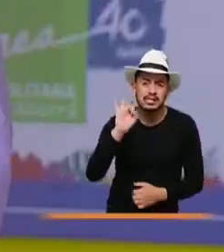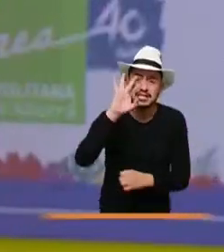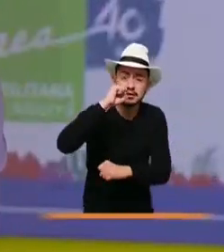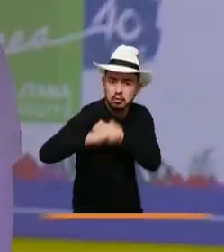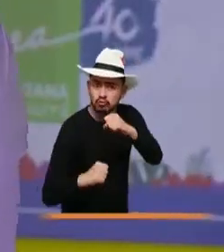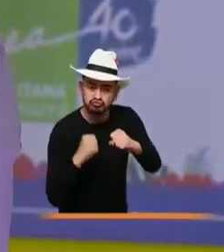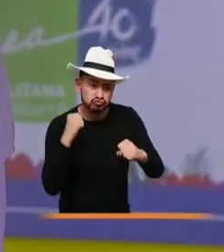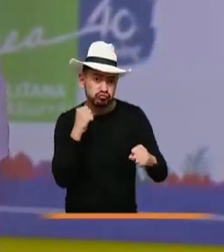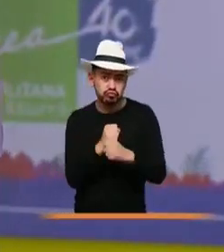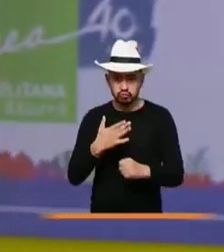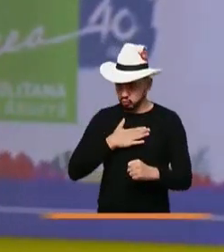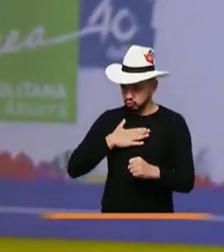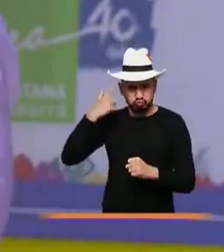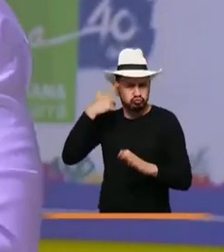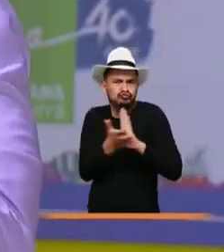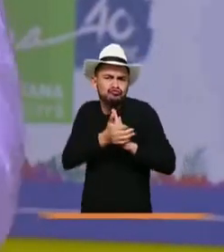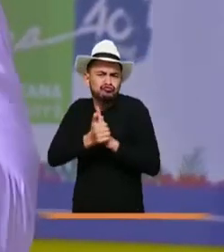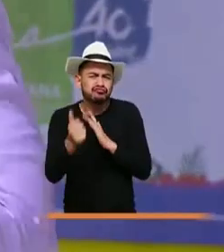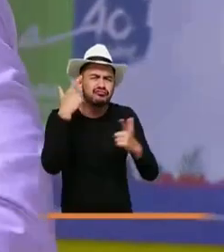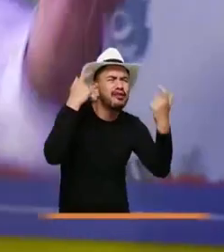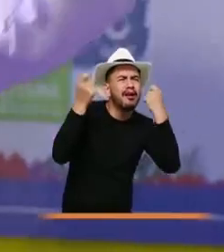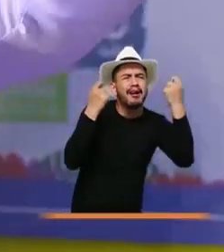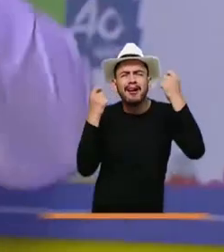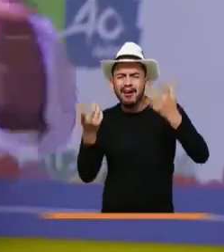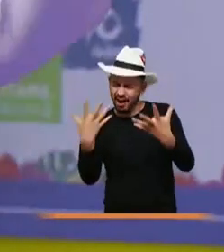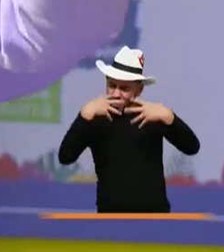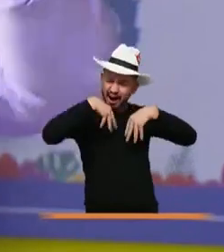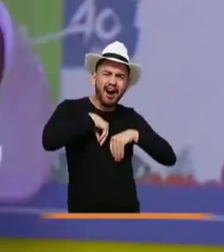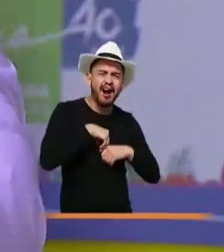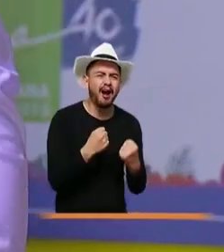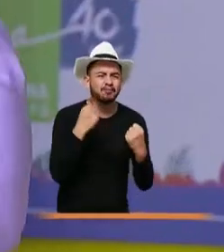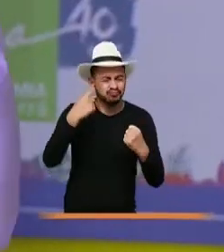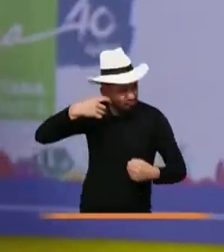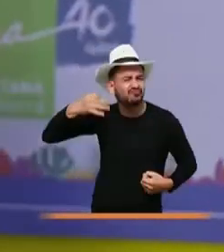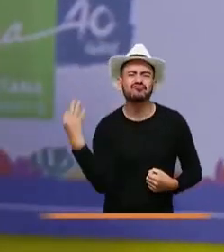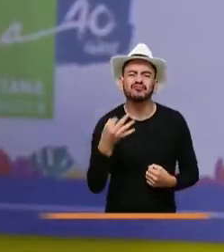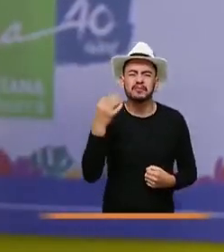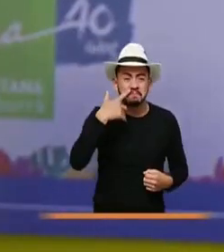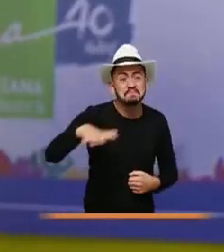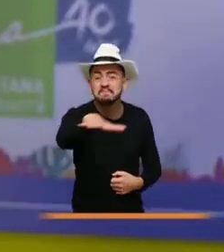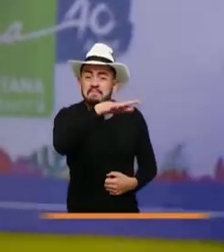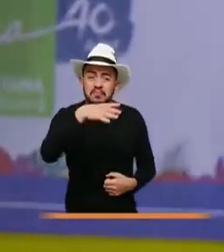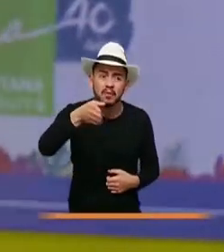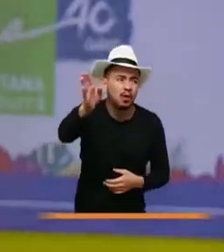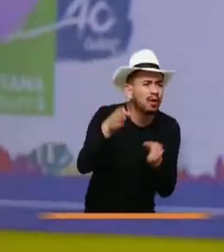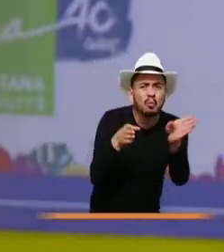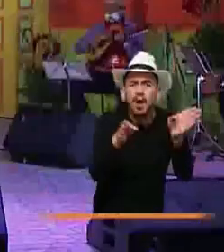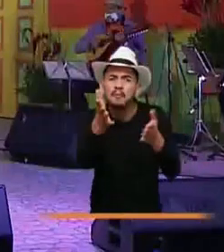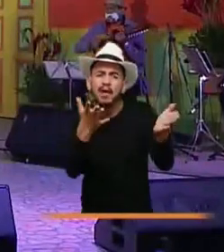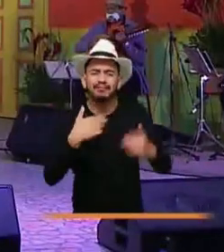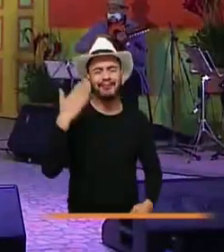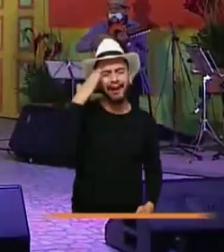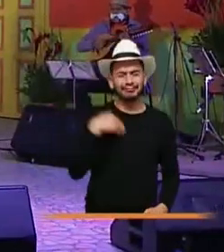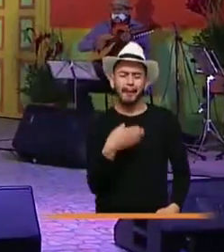y el talento que yo tengo me hace saber para dónde voy y también de dónde